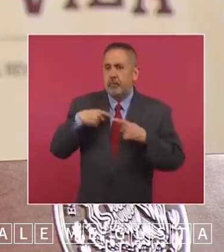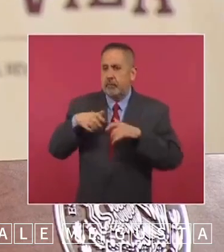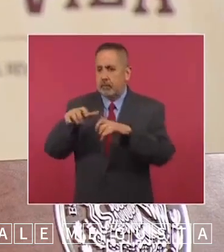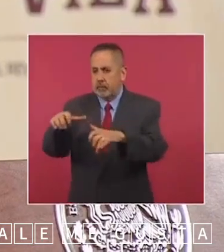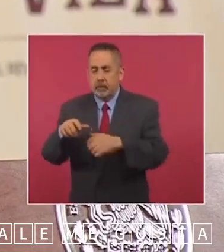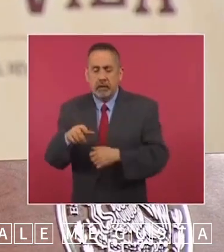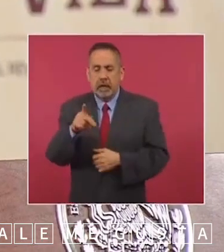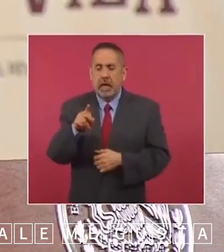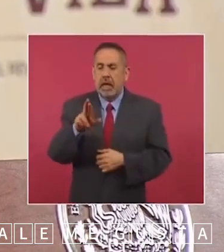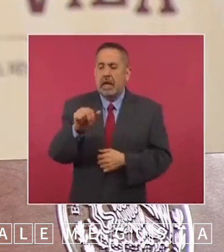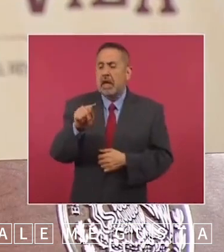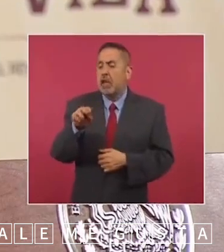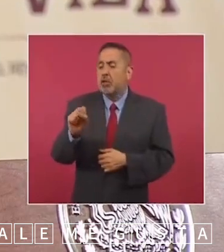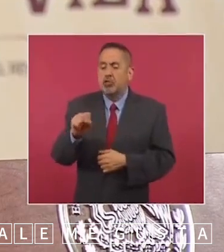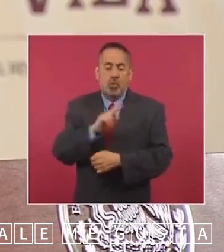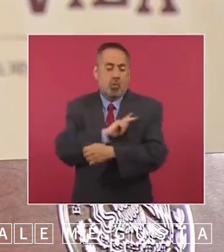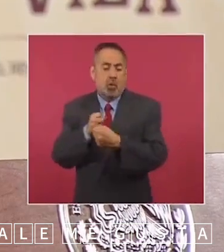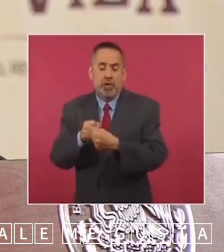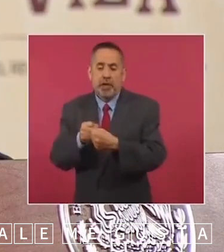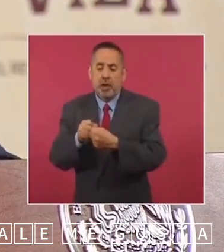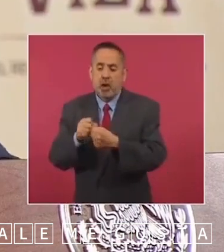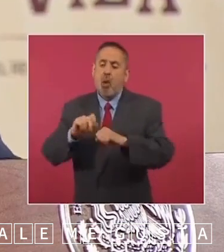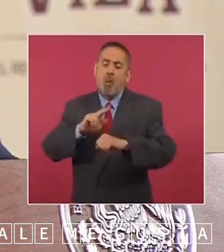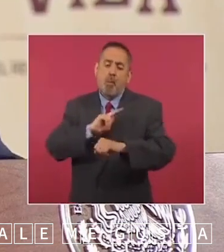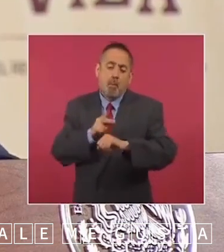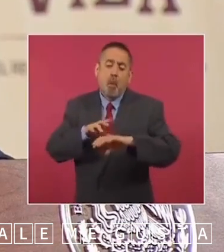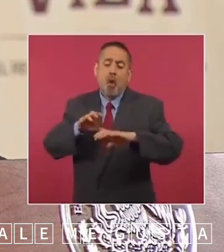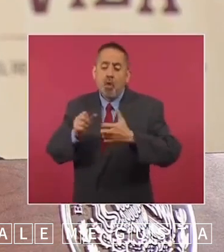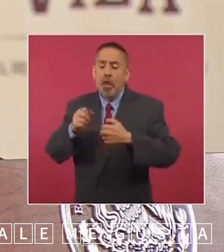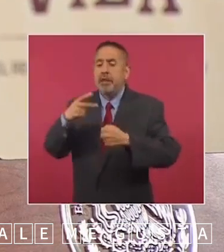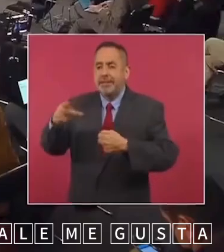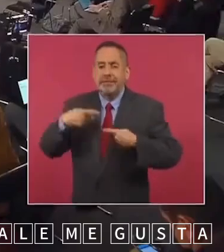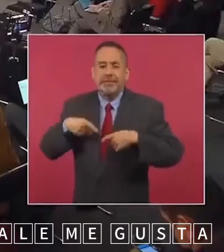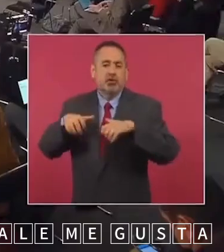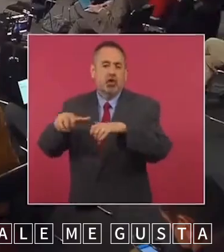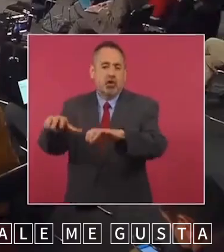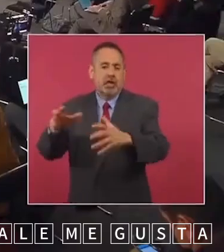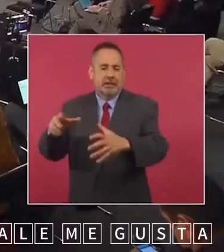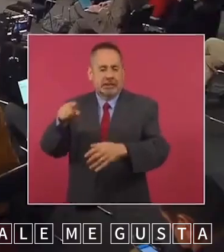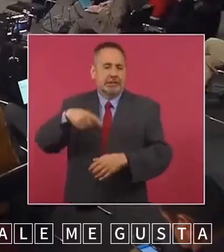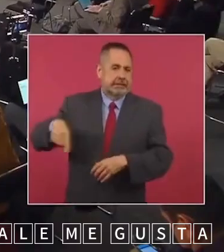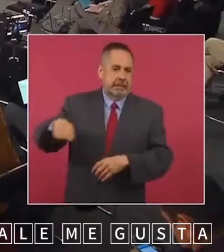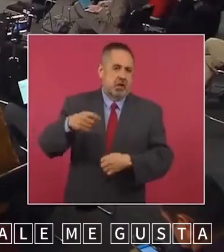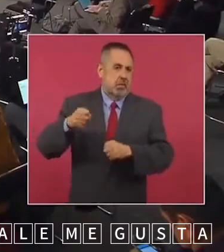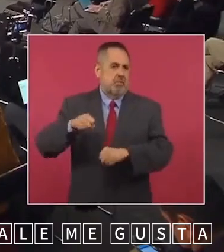poder, de modo que la democracia es el poder del pueblo.